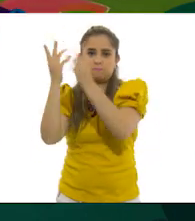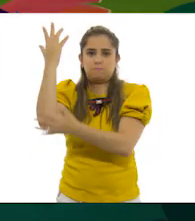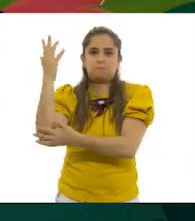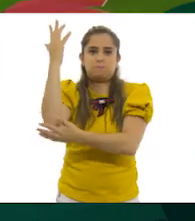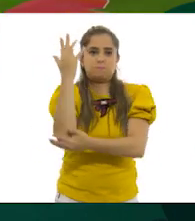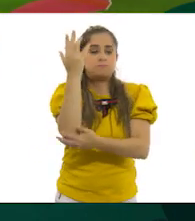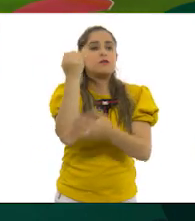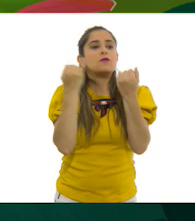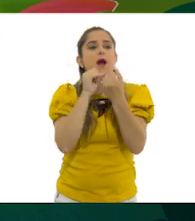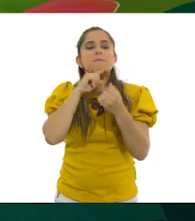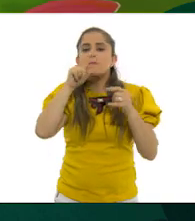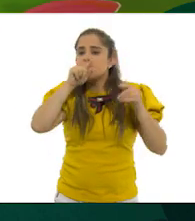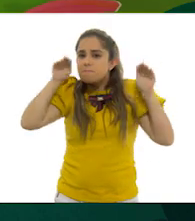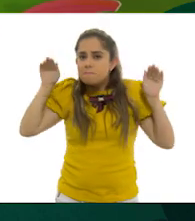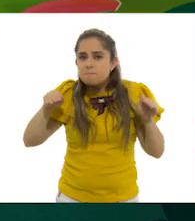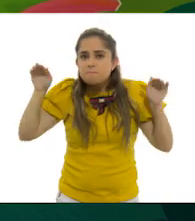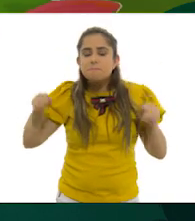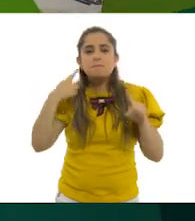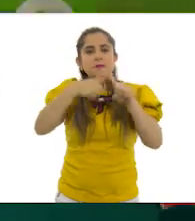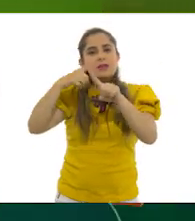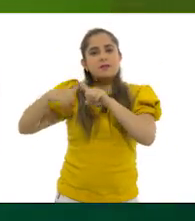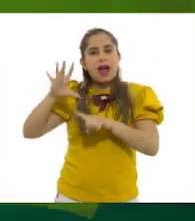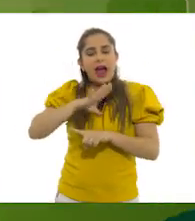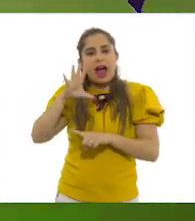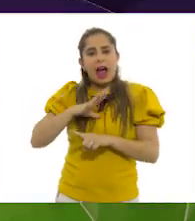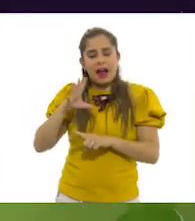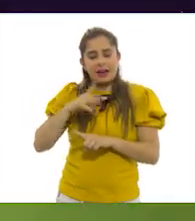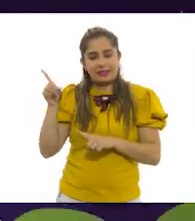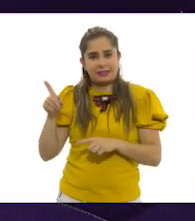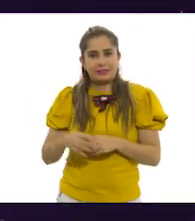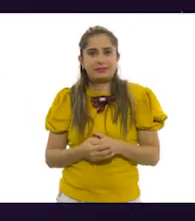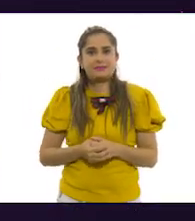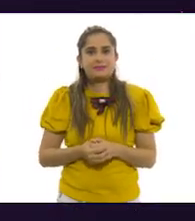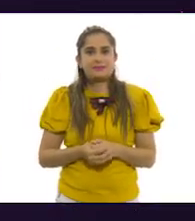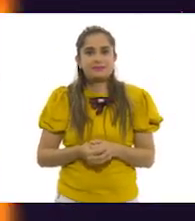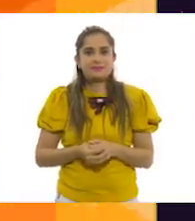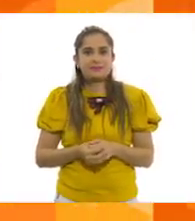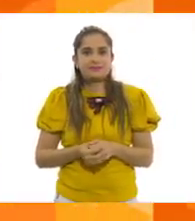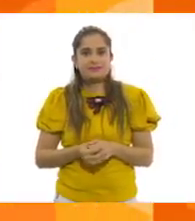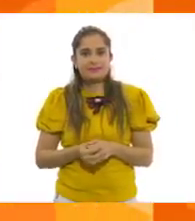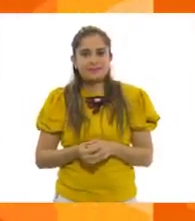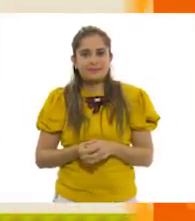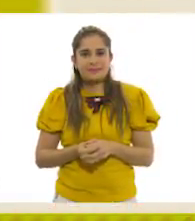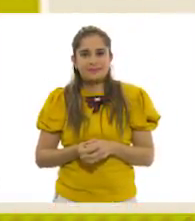el cardenal, el jilguero y el cenzontle.